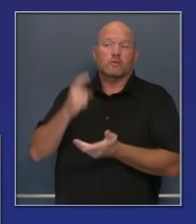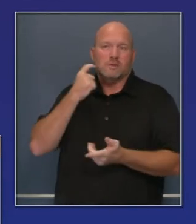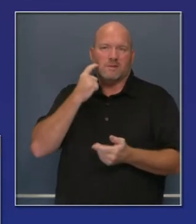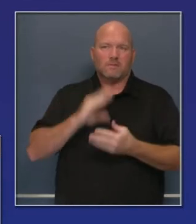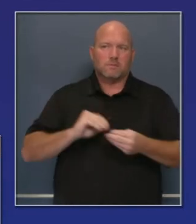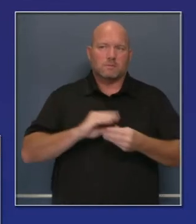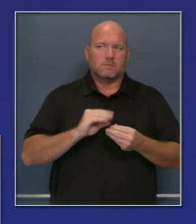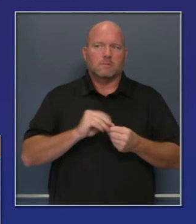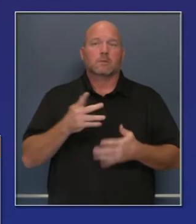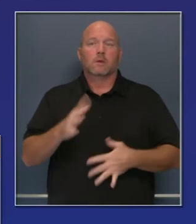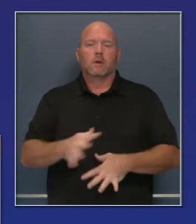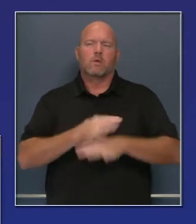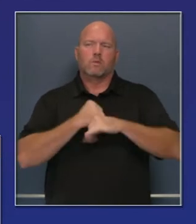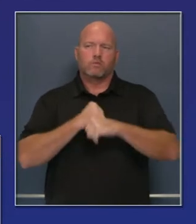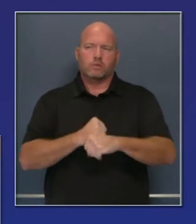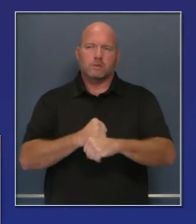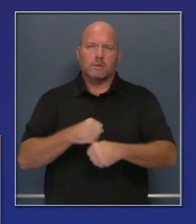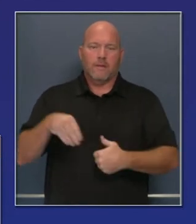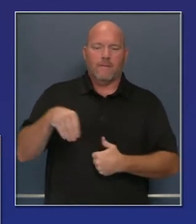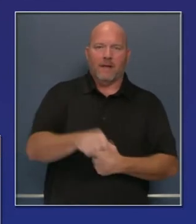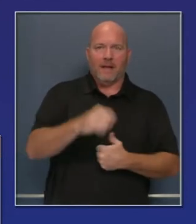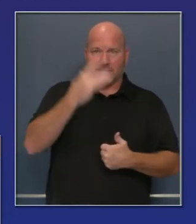mencionó estas